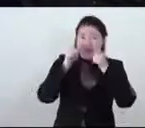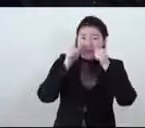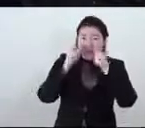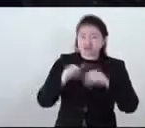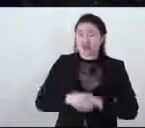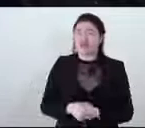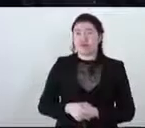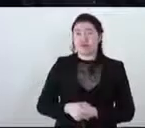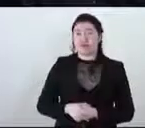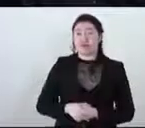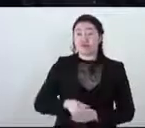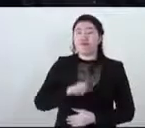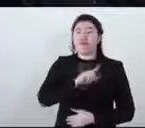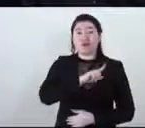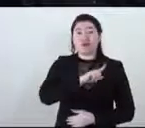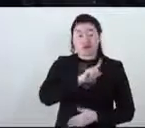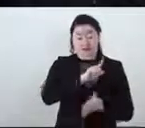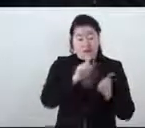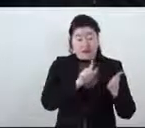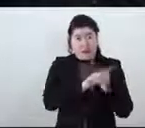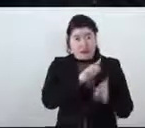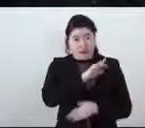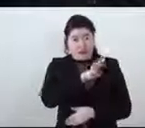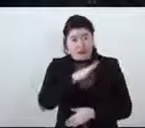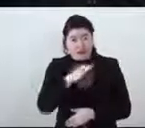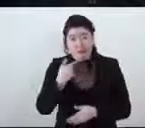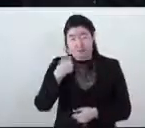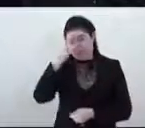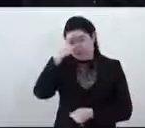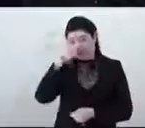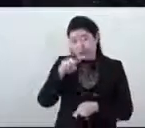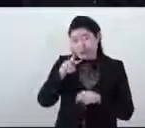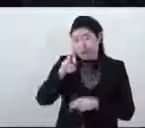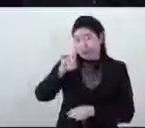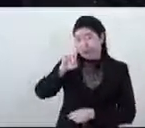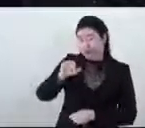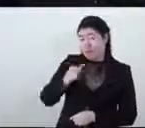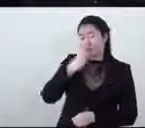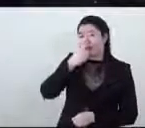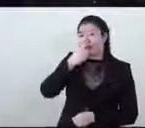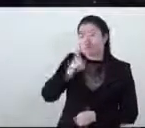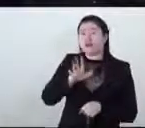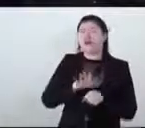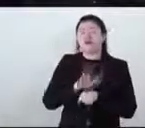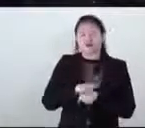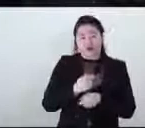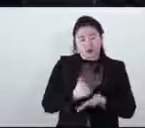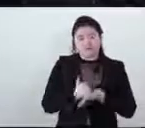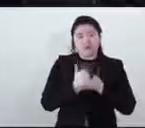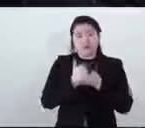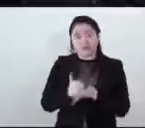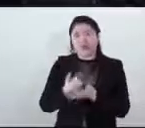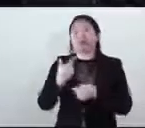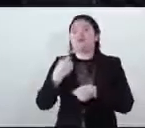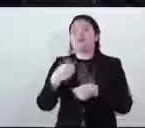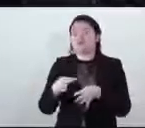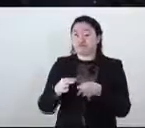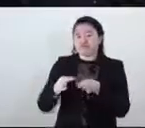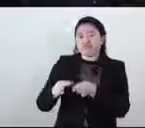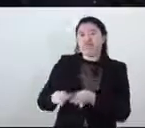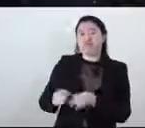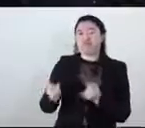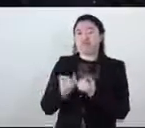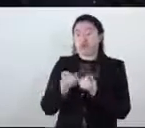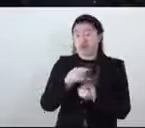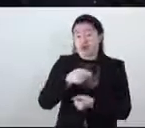Víctimas habla de medidas de restitución, rehabilitación, compensación, satisfacción